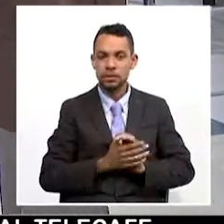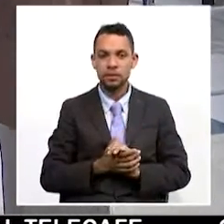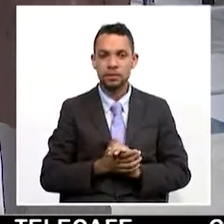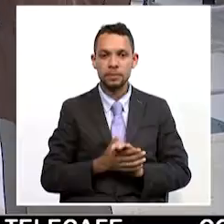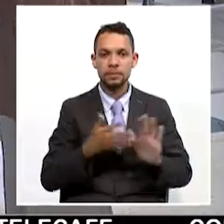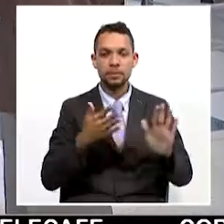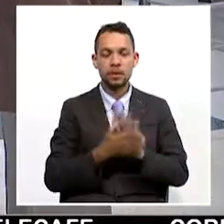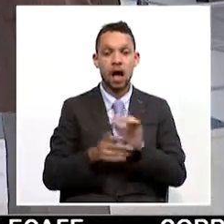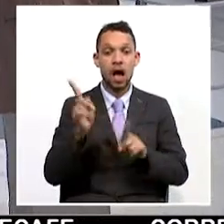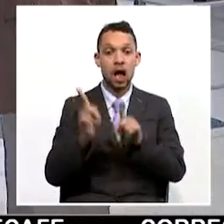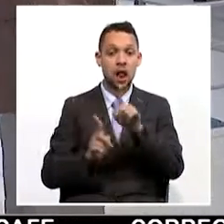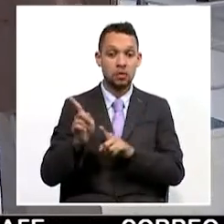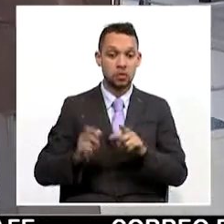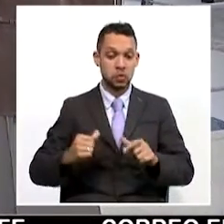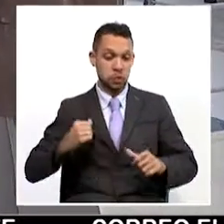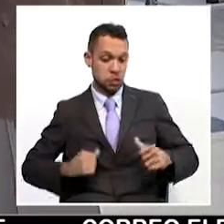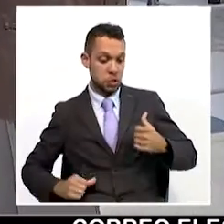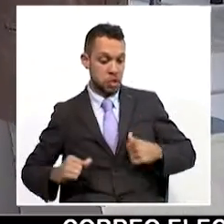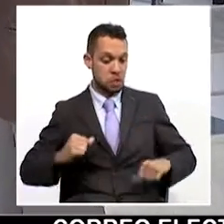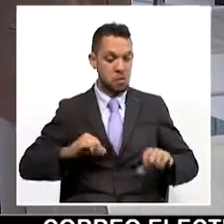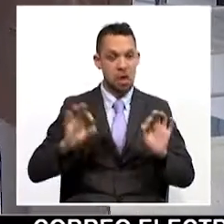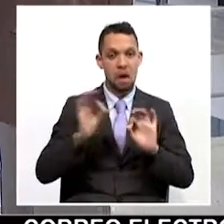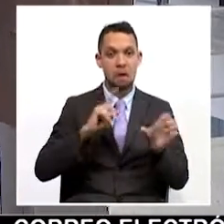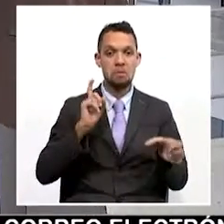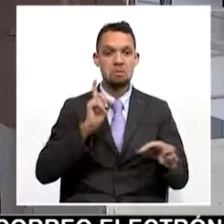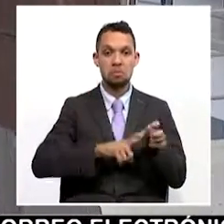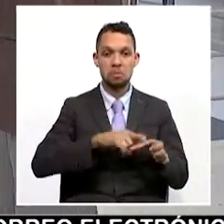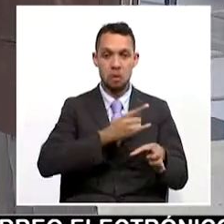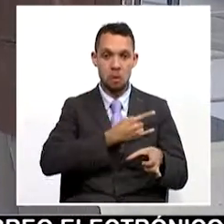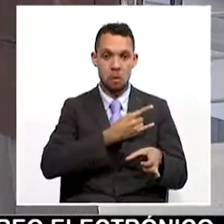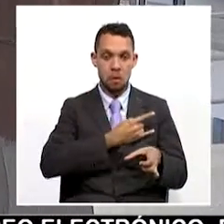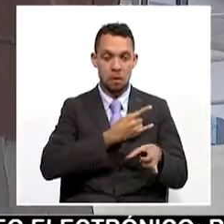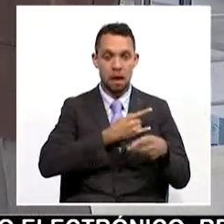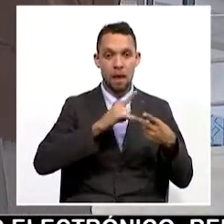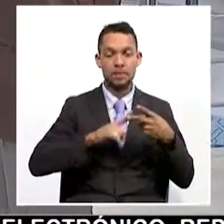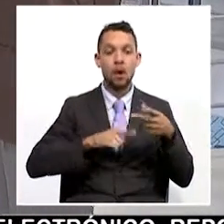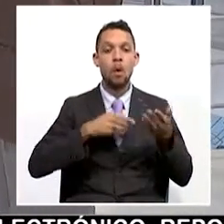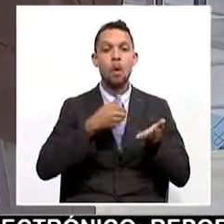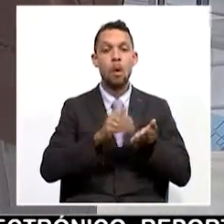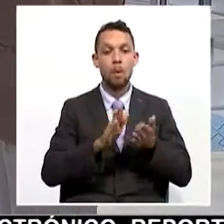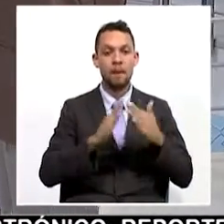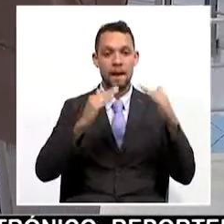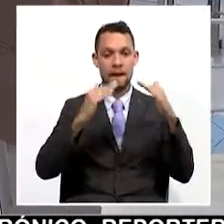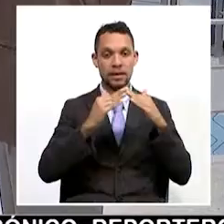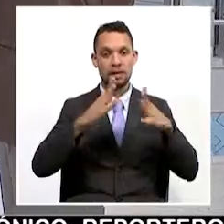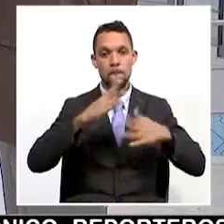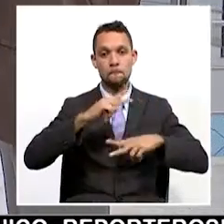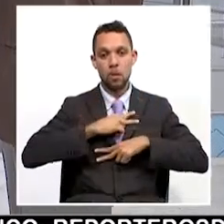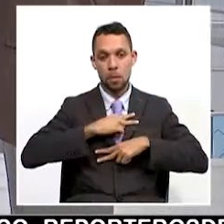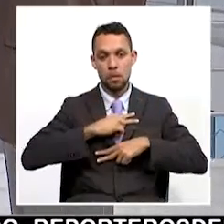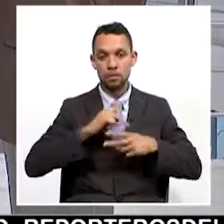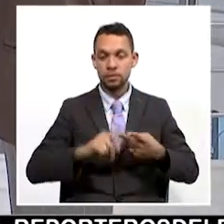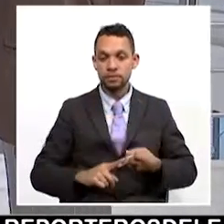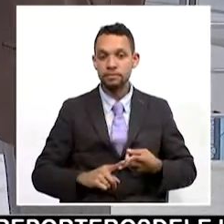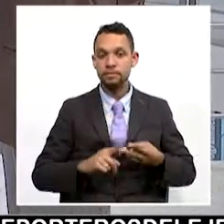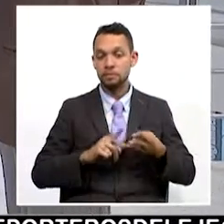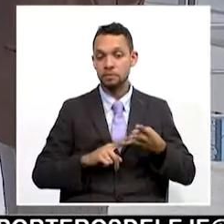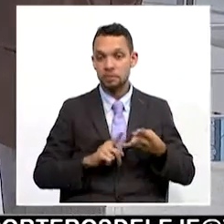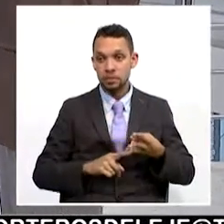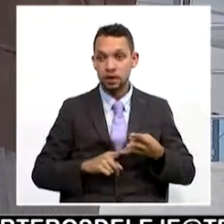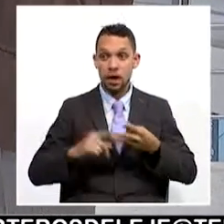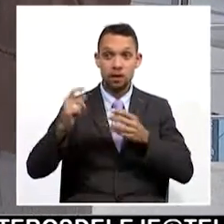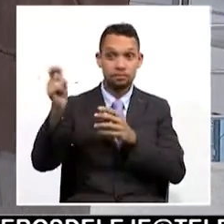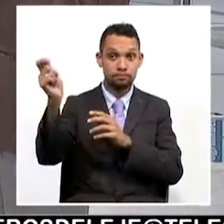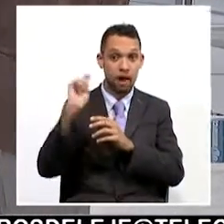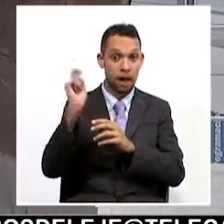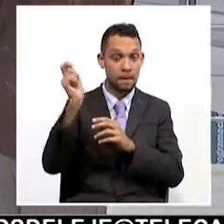la cirugía, la matrícula, también para vivienda, porque eso ha sido unas cuestiones muy importantes. Estas remesas